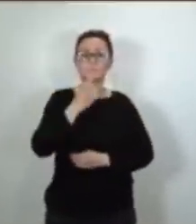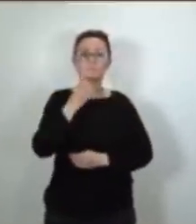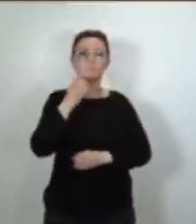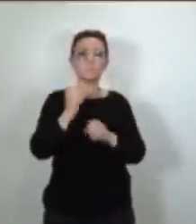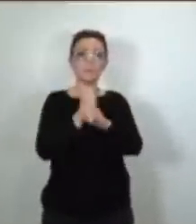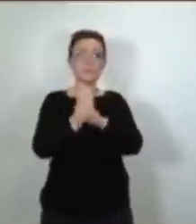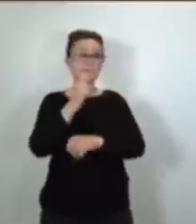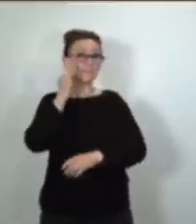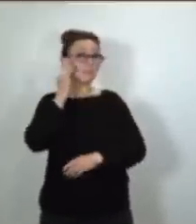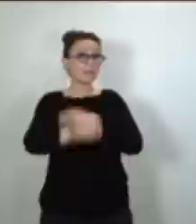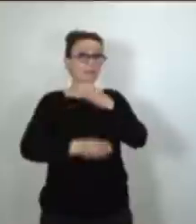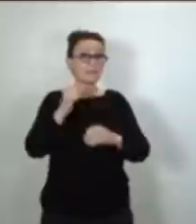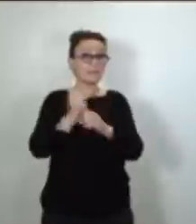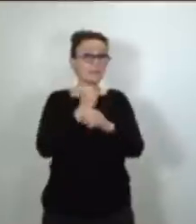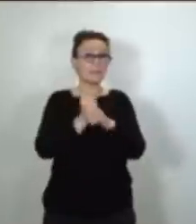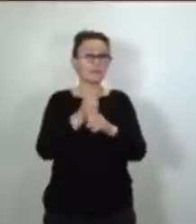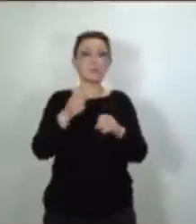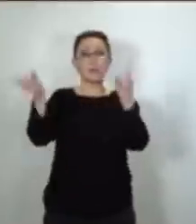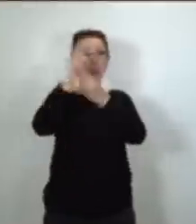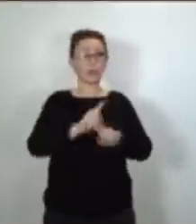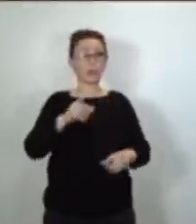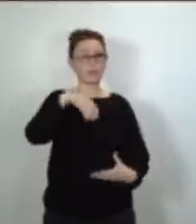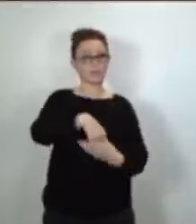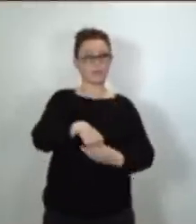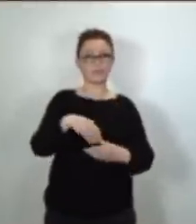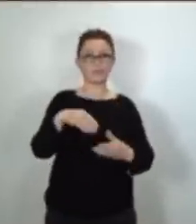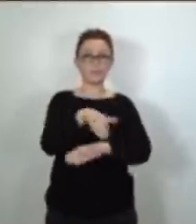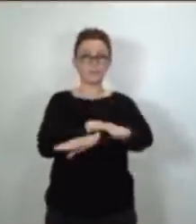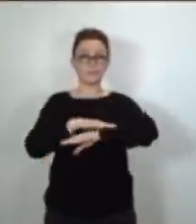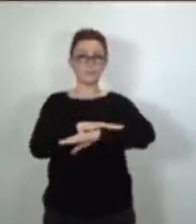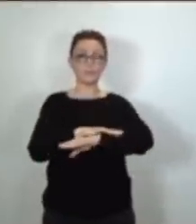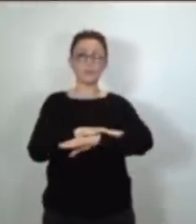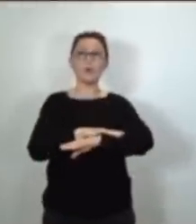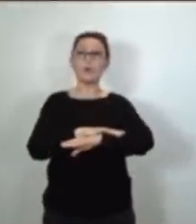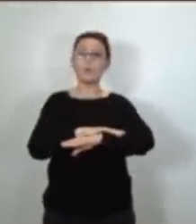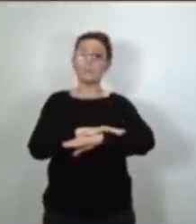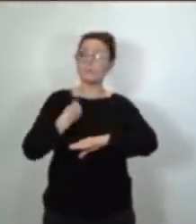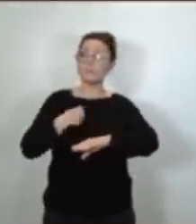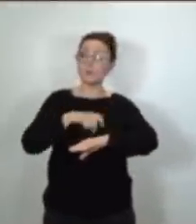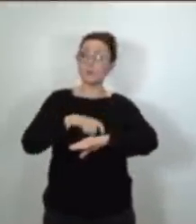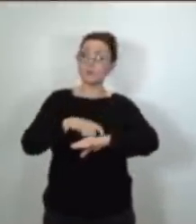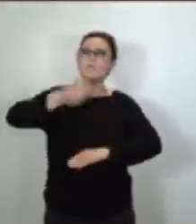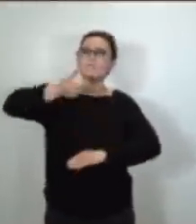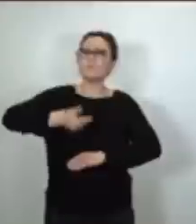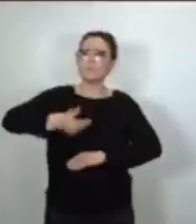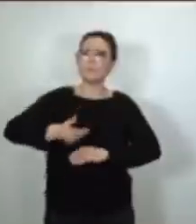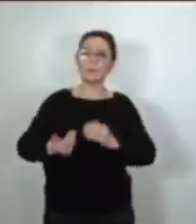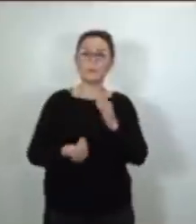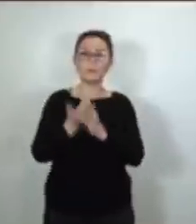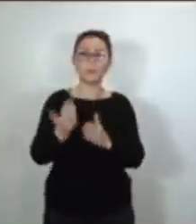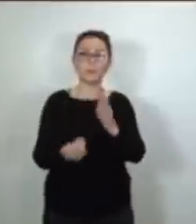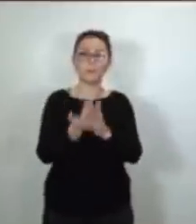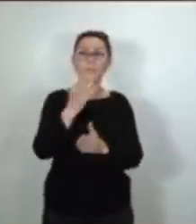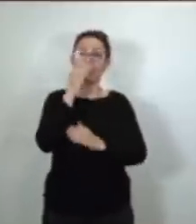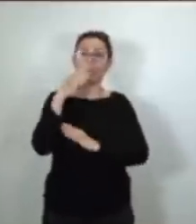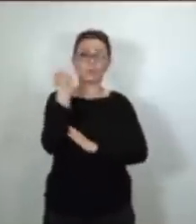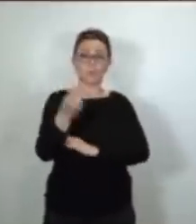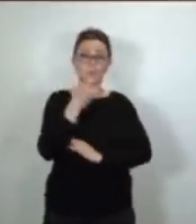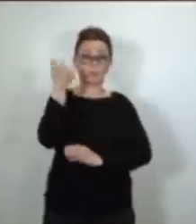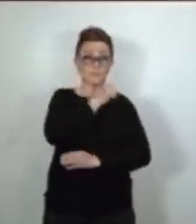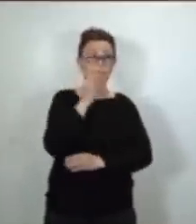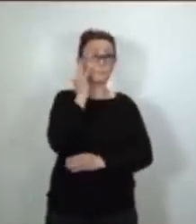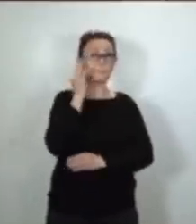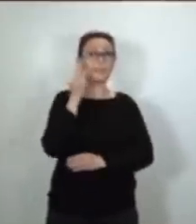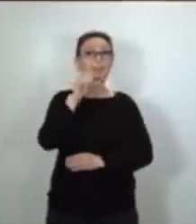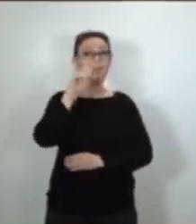trabajadoras que hacen trabajos invisibles aquí en el Ministerio, pero que son imprescindibles para nuestro día a día porque cuidan de todos y de todas.